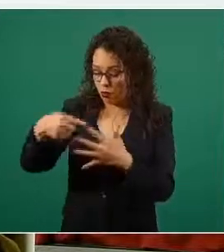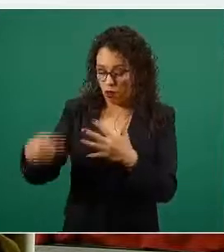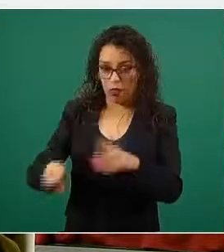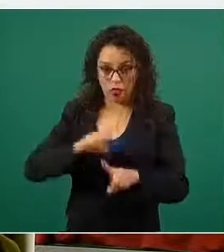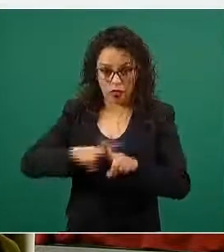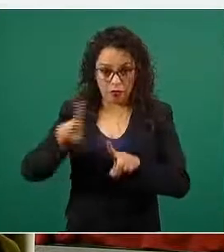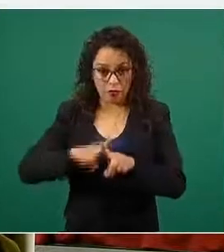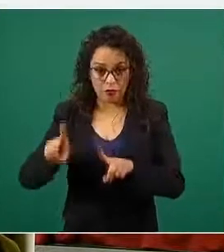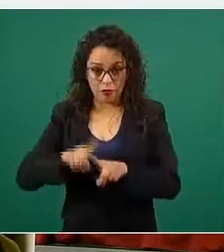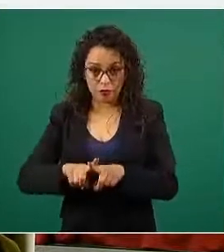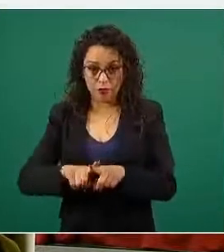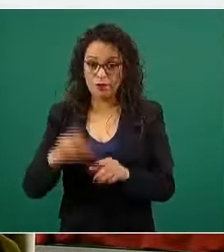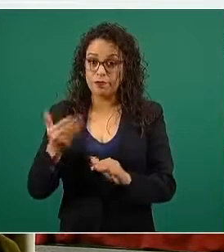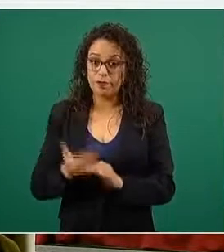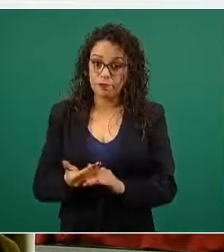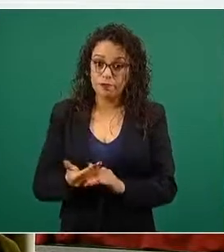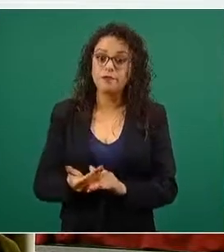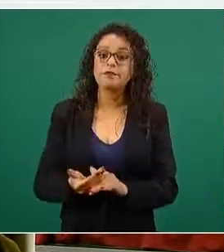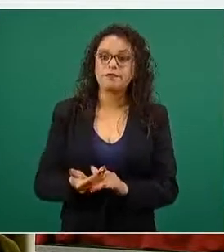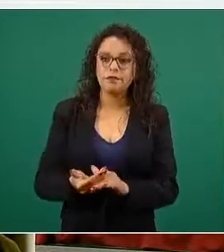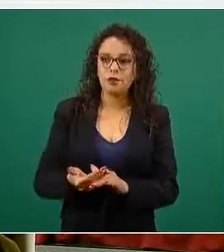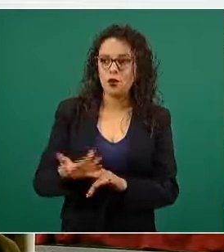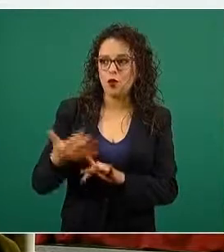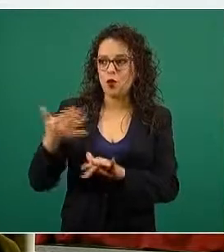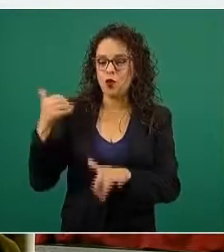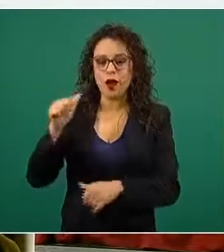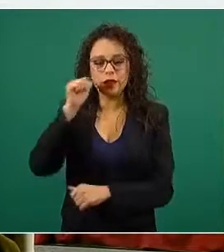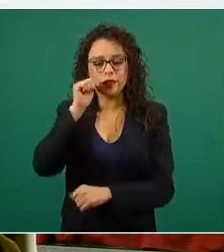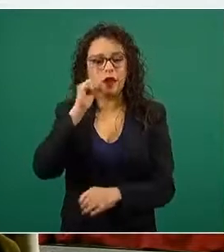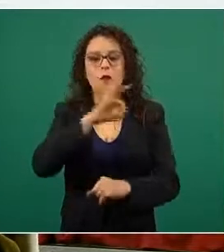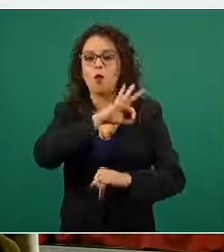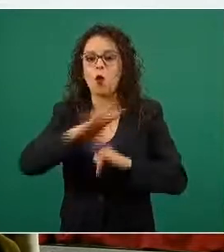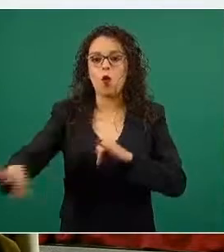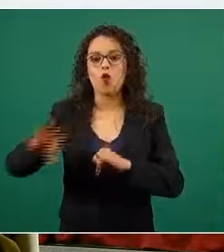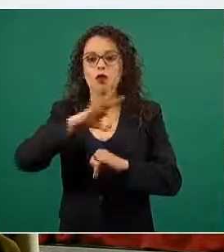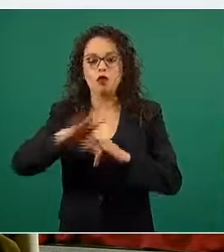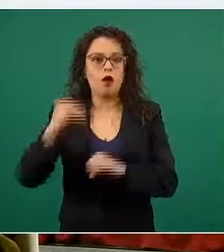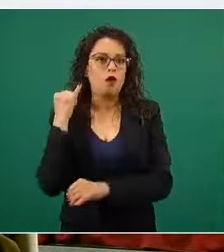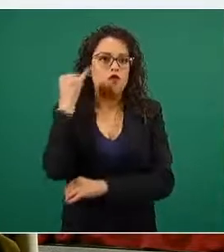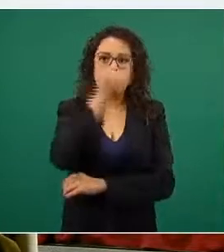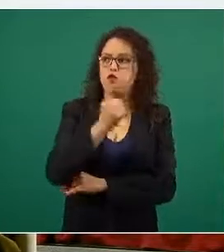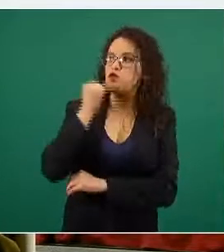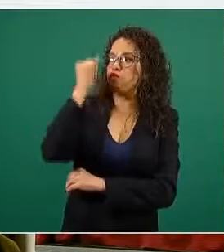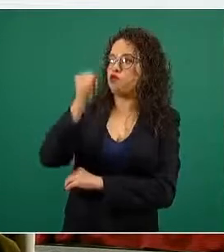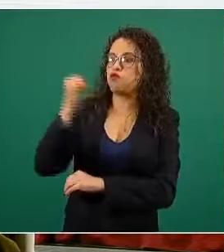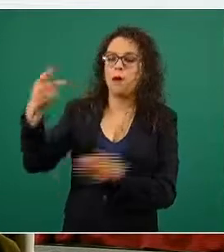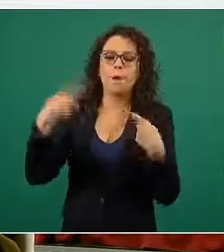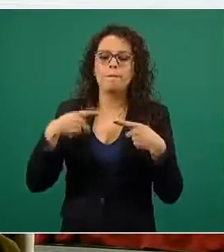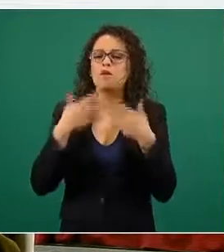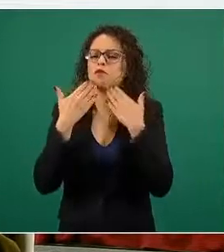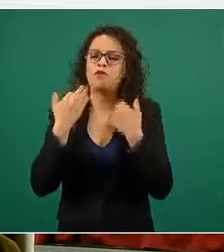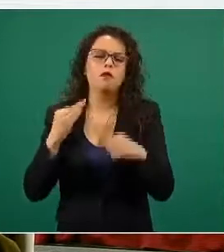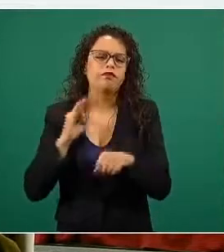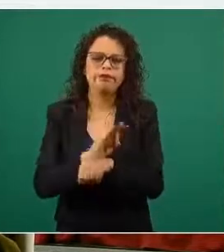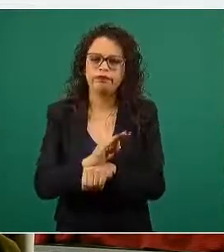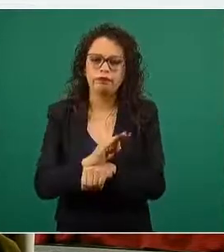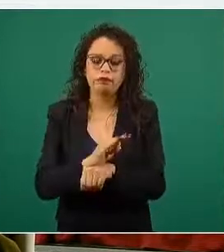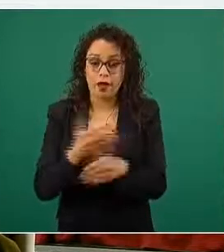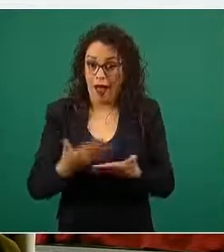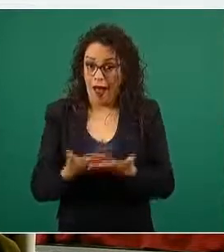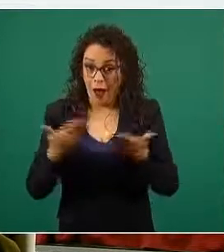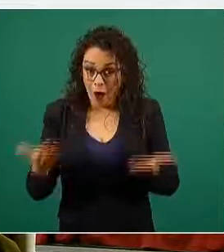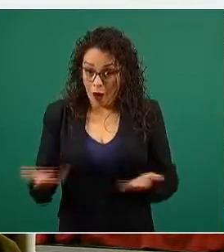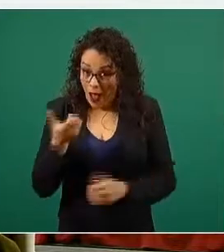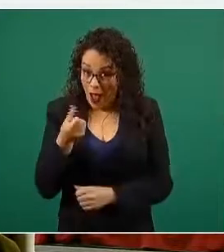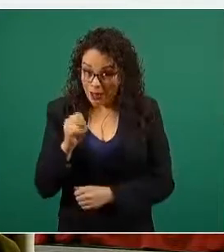sociales históricamente llegan al final a las zonas socialmente más vulnerables. No va a ser así, ahora